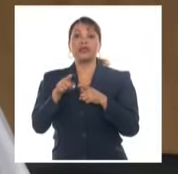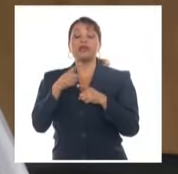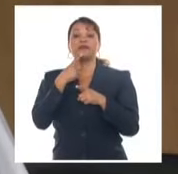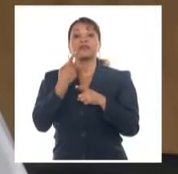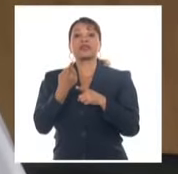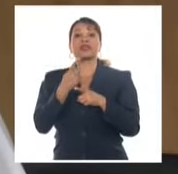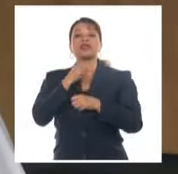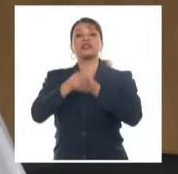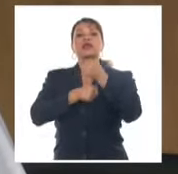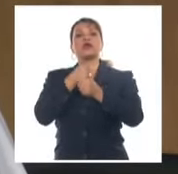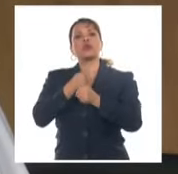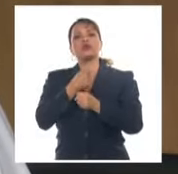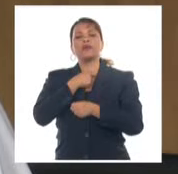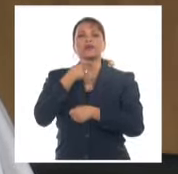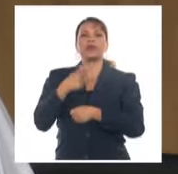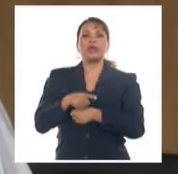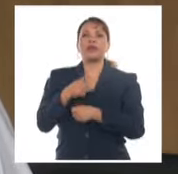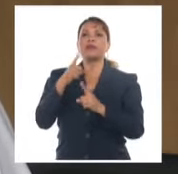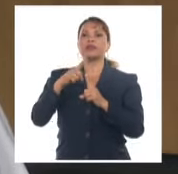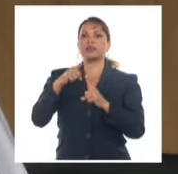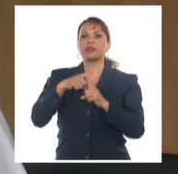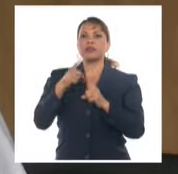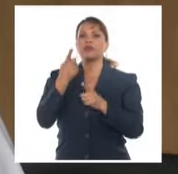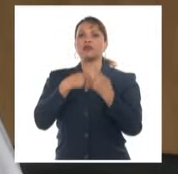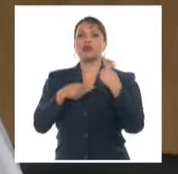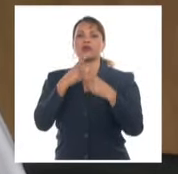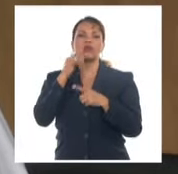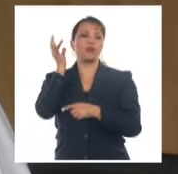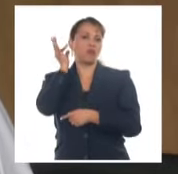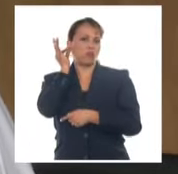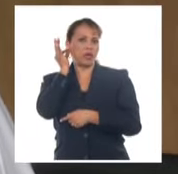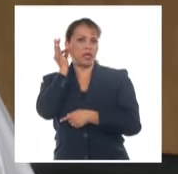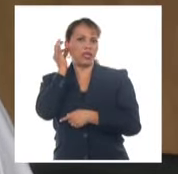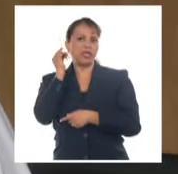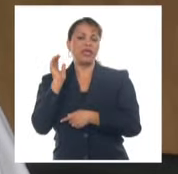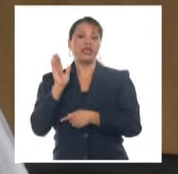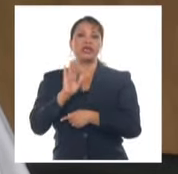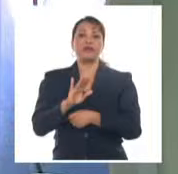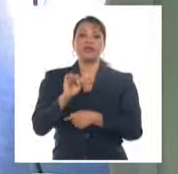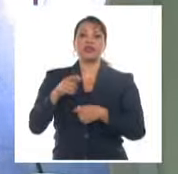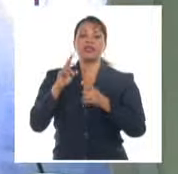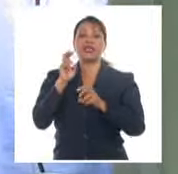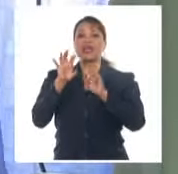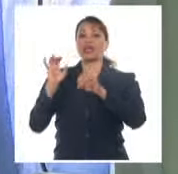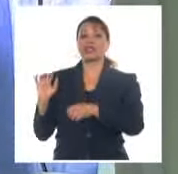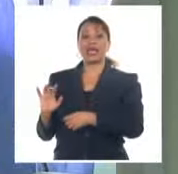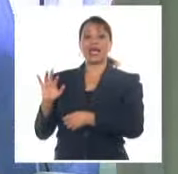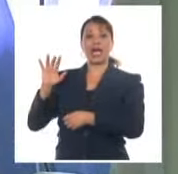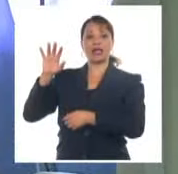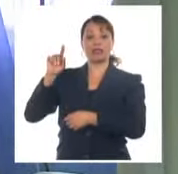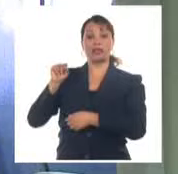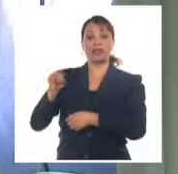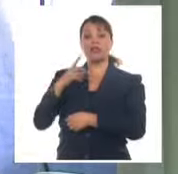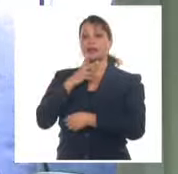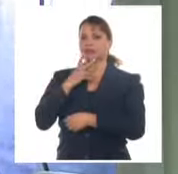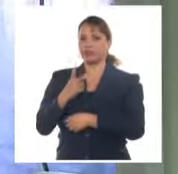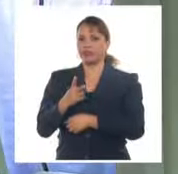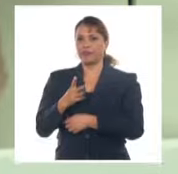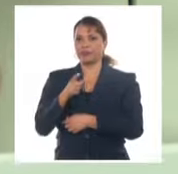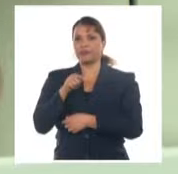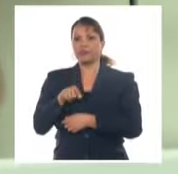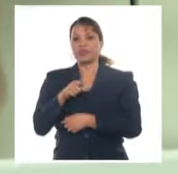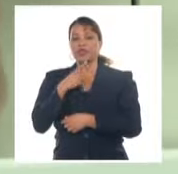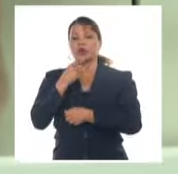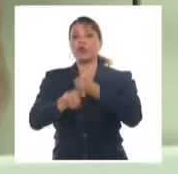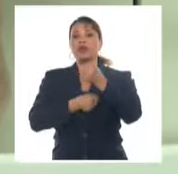utilizan incluso para darle tratamiento algunas mujeres que nos llegan del instituto de oncología y con la utilización de esos cables que